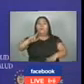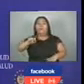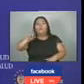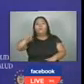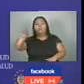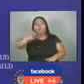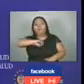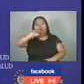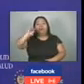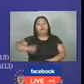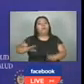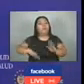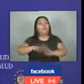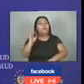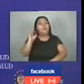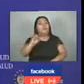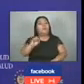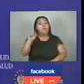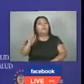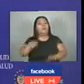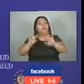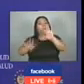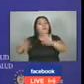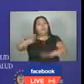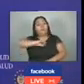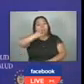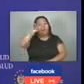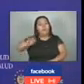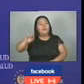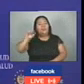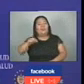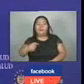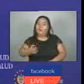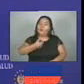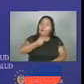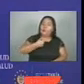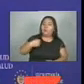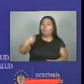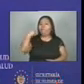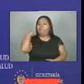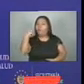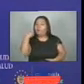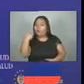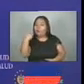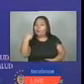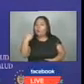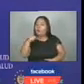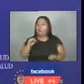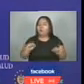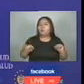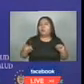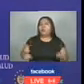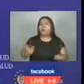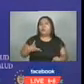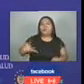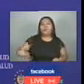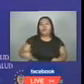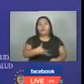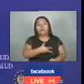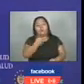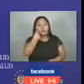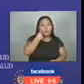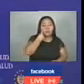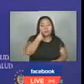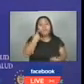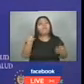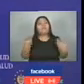una prevalencia de 0.9%. Este es un dato importante, esto es un dato que nos permite a los salvadoreños ver que cada